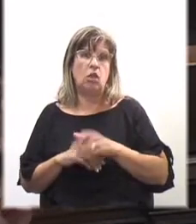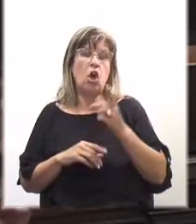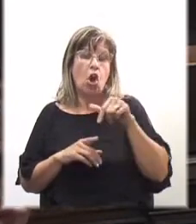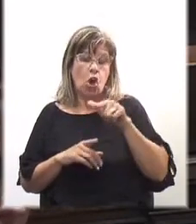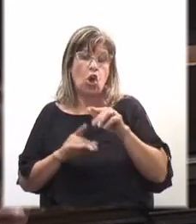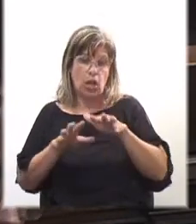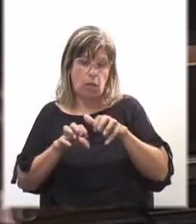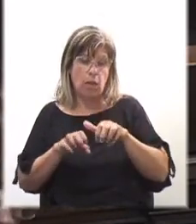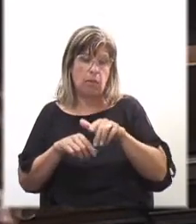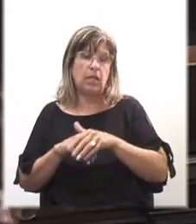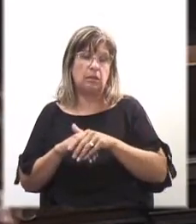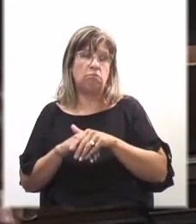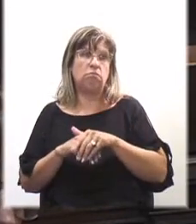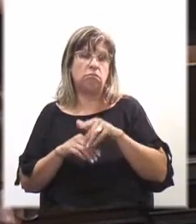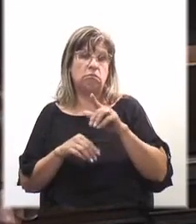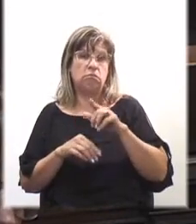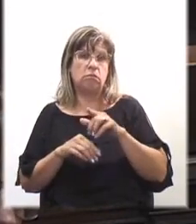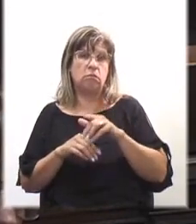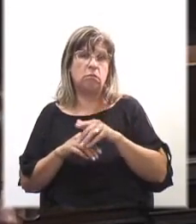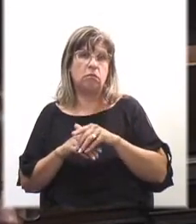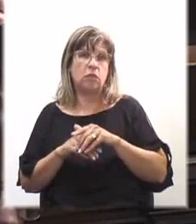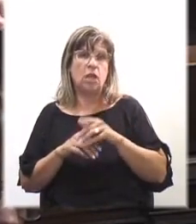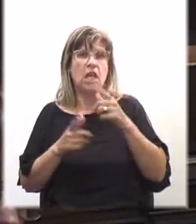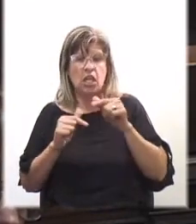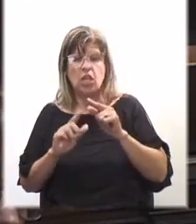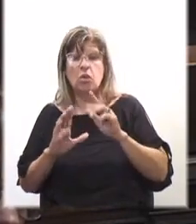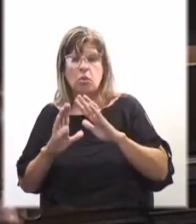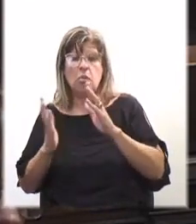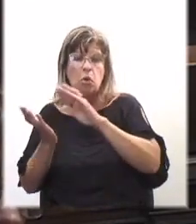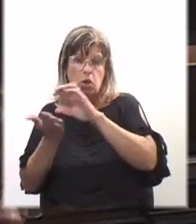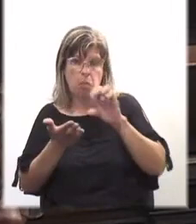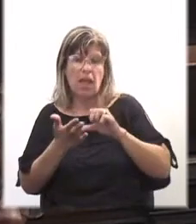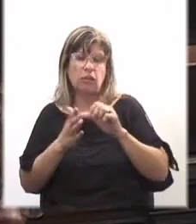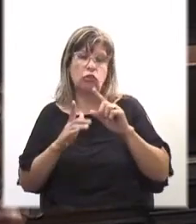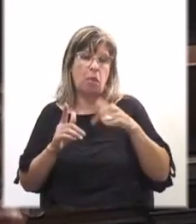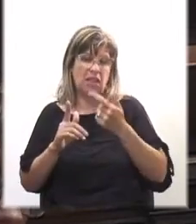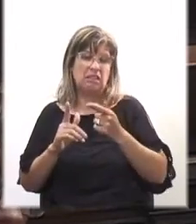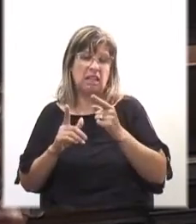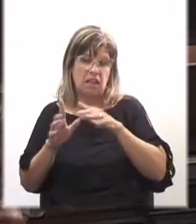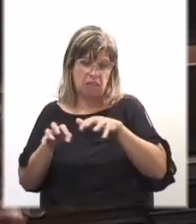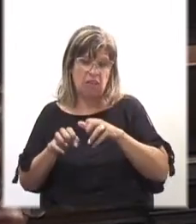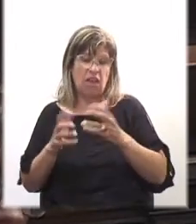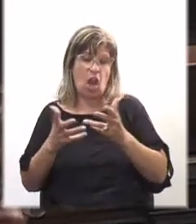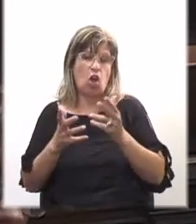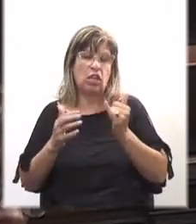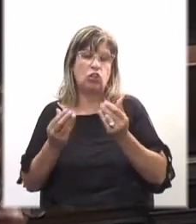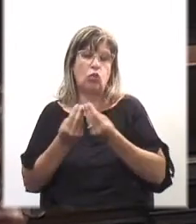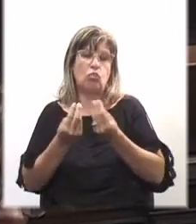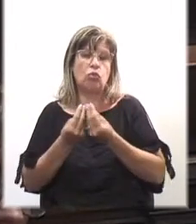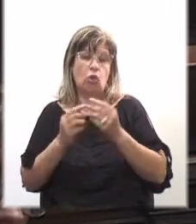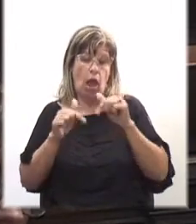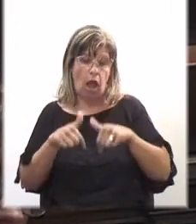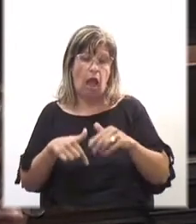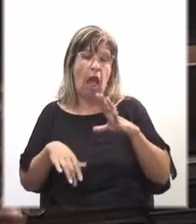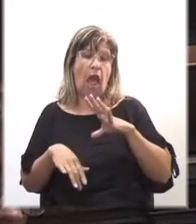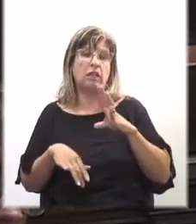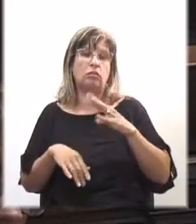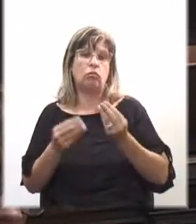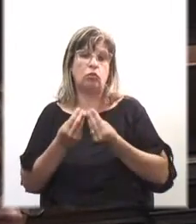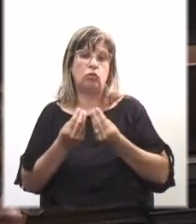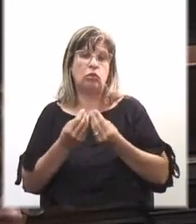territorio, con los que están por el mundo, que acá hay muchos, y que todos se mantienen